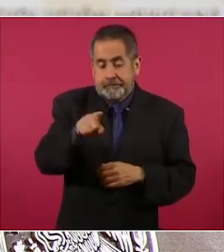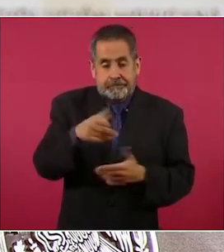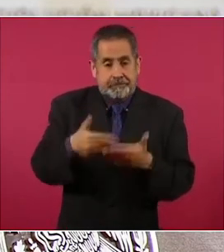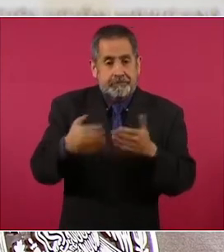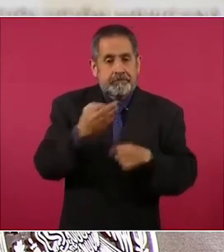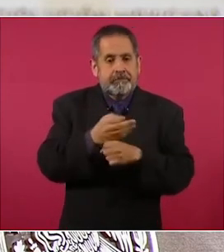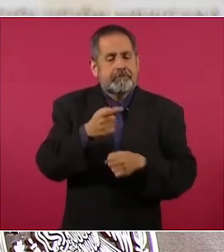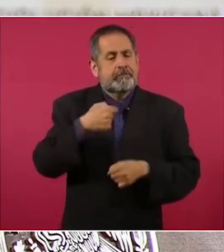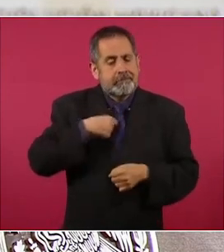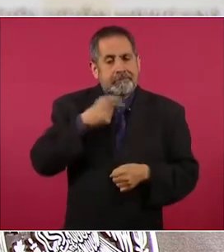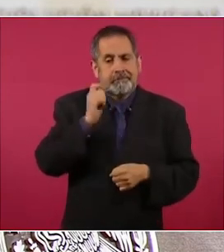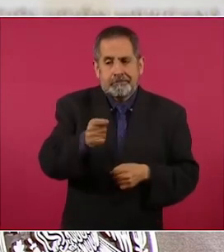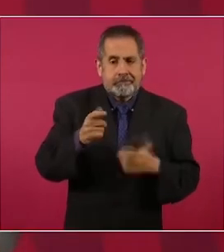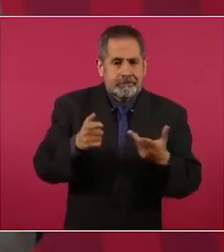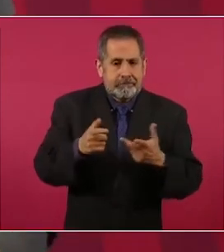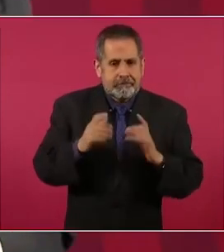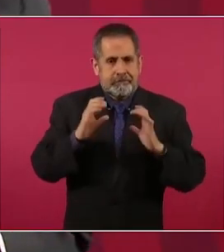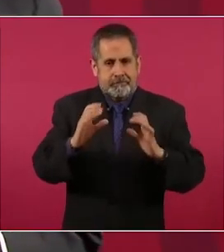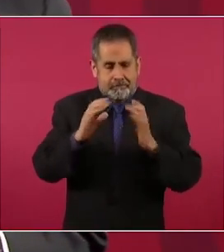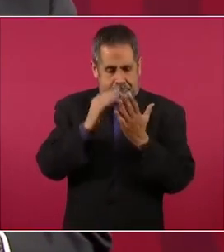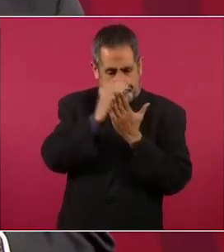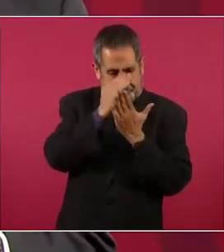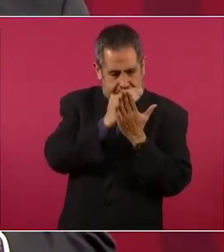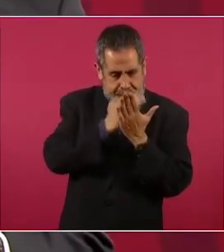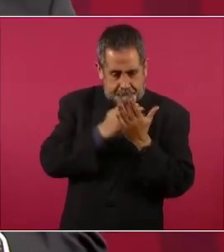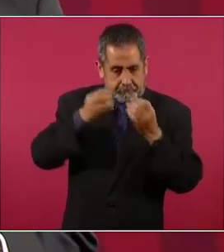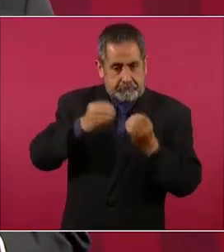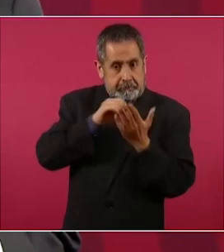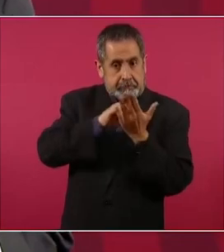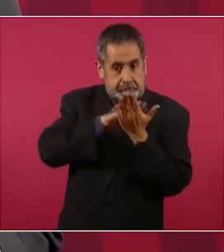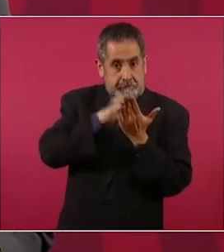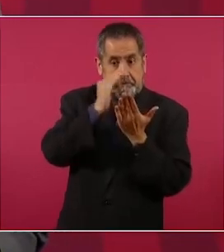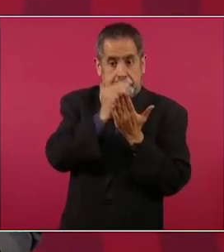ya tengo que cuidar la agenda porque